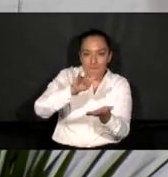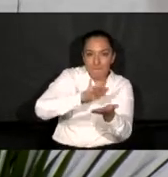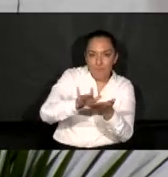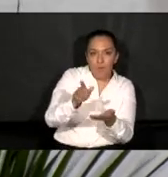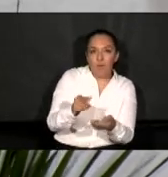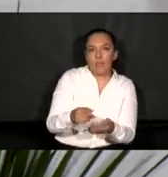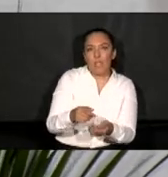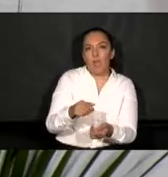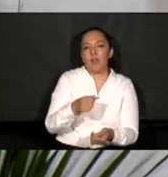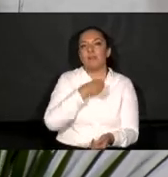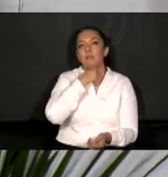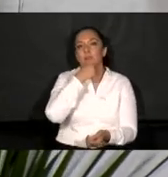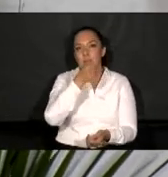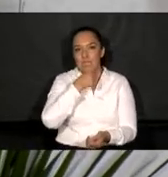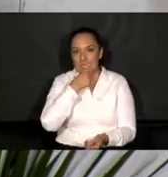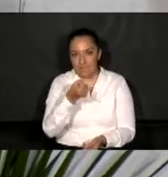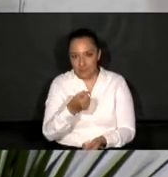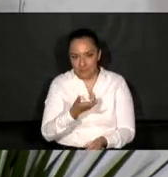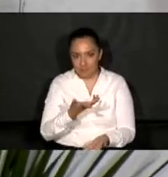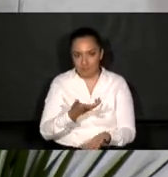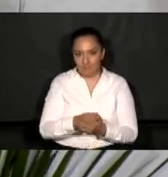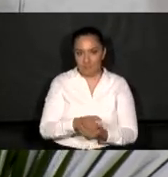la tercera edad.